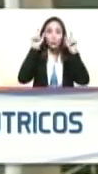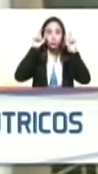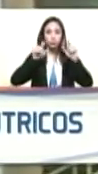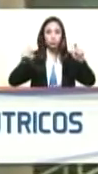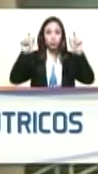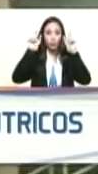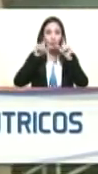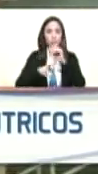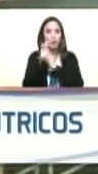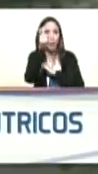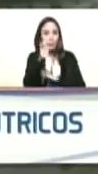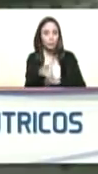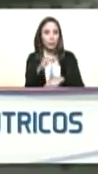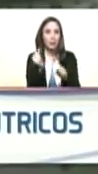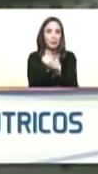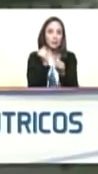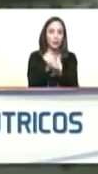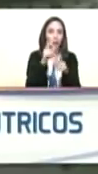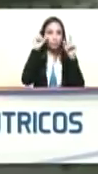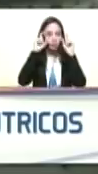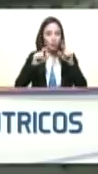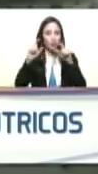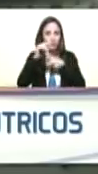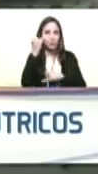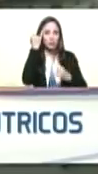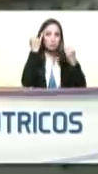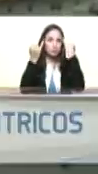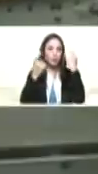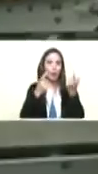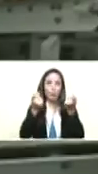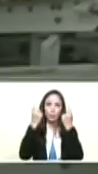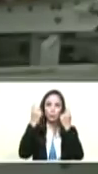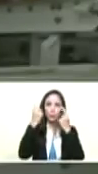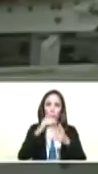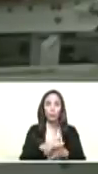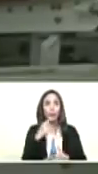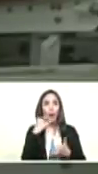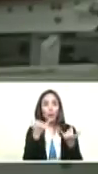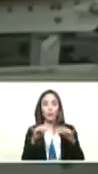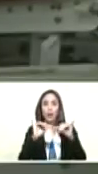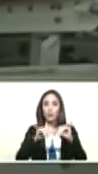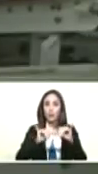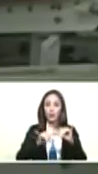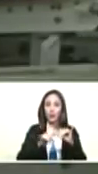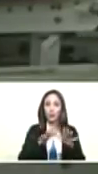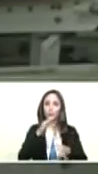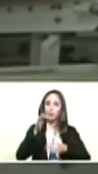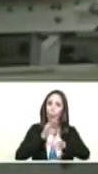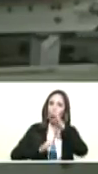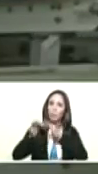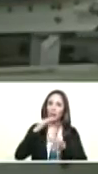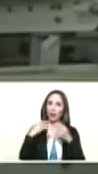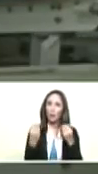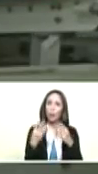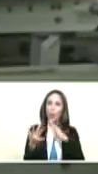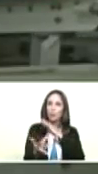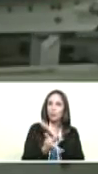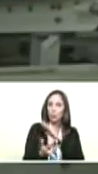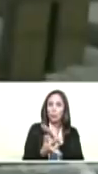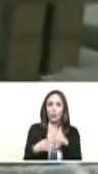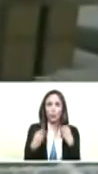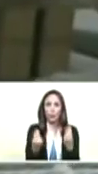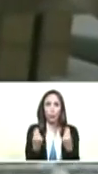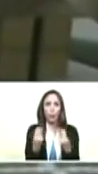no decaer en la producción. Aquí tenemos a un ingeniero que nos va a explicar la parte técnica de cómo